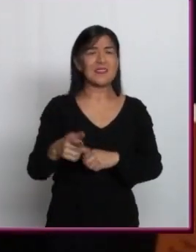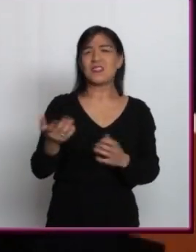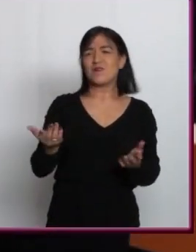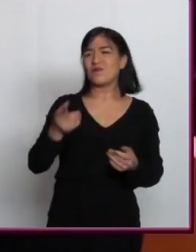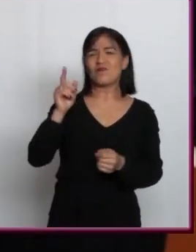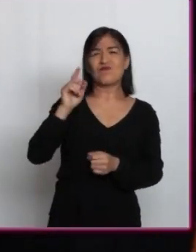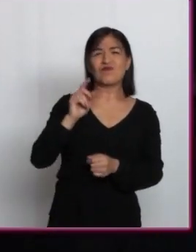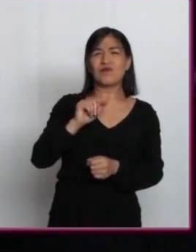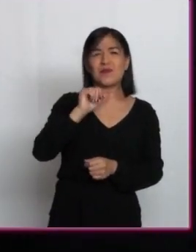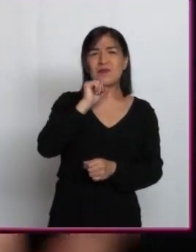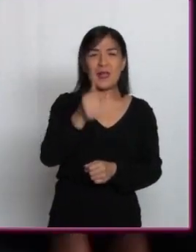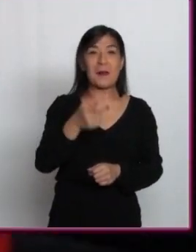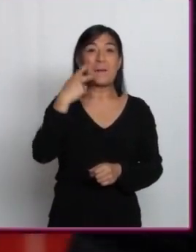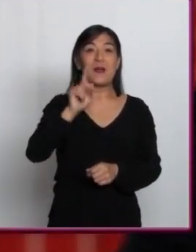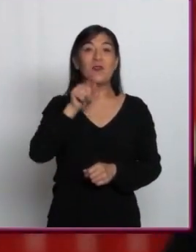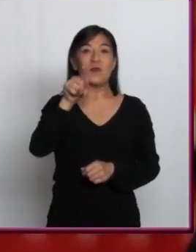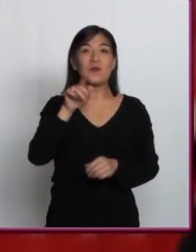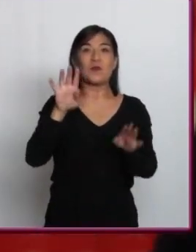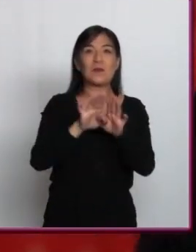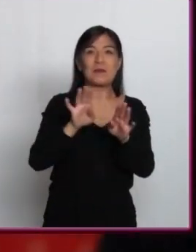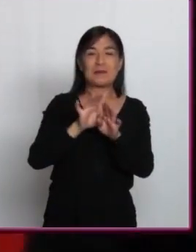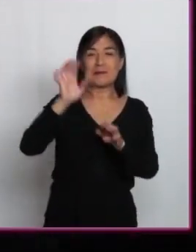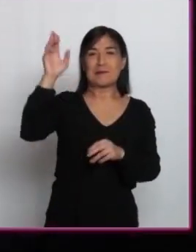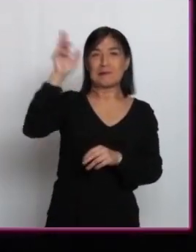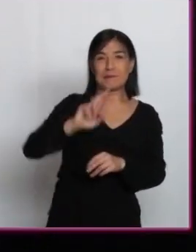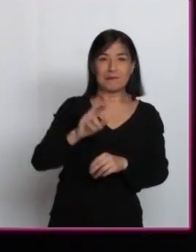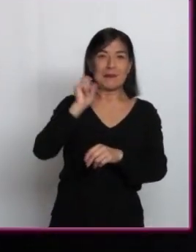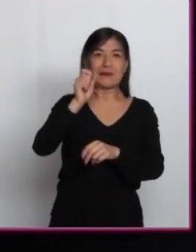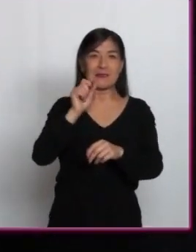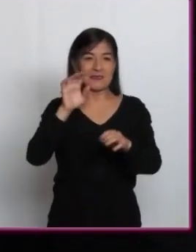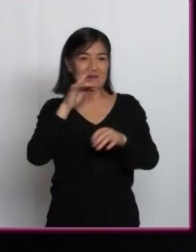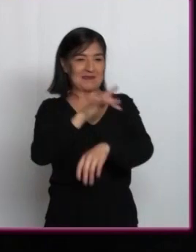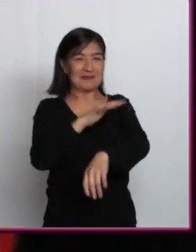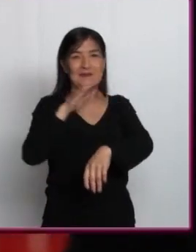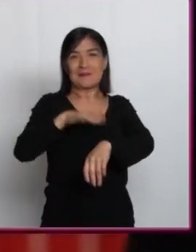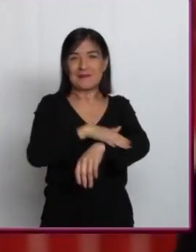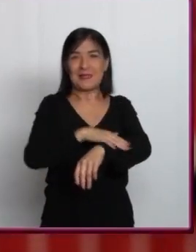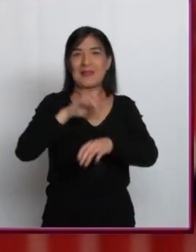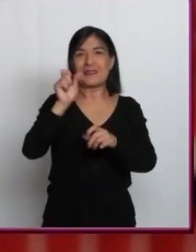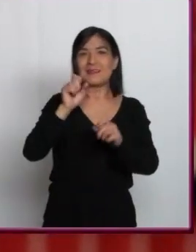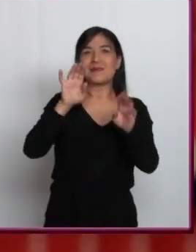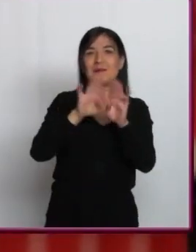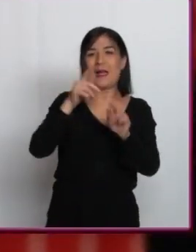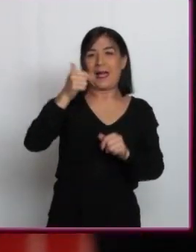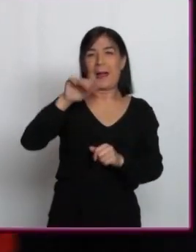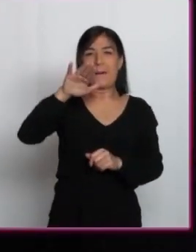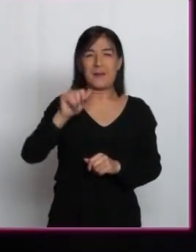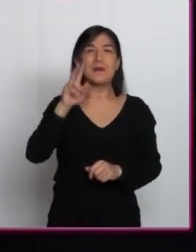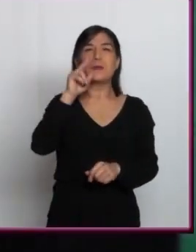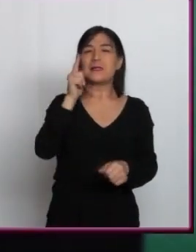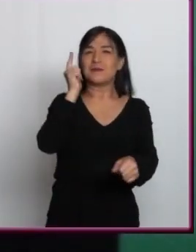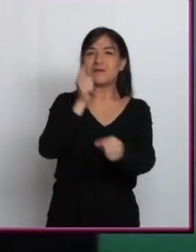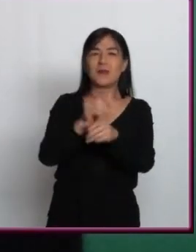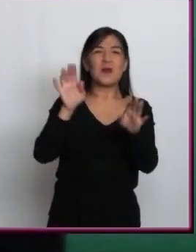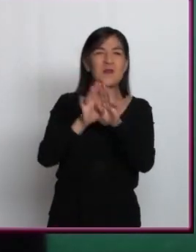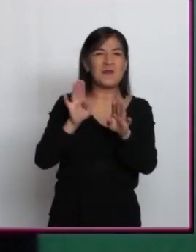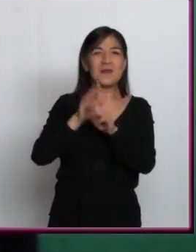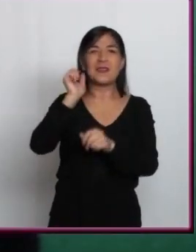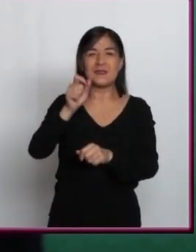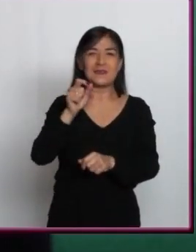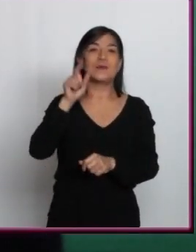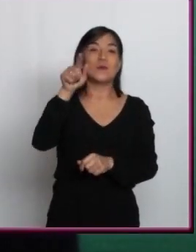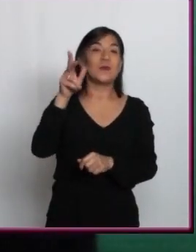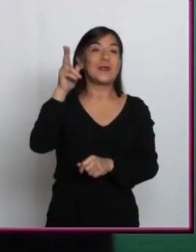No, si eres inmune a los rayos gamma y a las supernovas, claro. Veamos este impresionante descubrimiento y escuchemos lo que